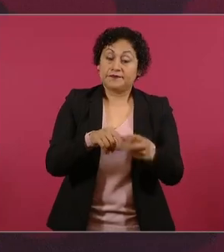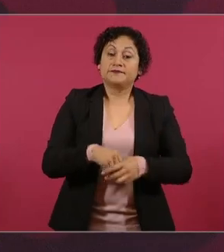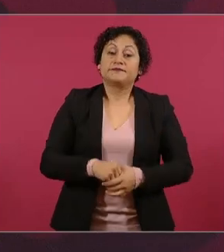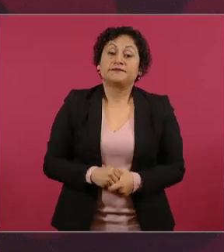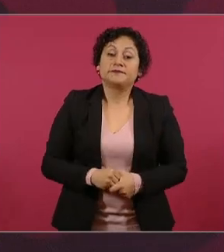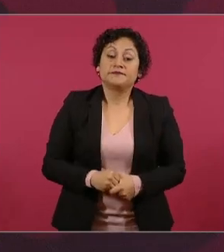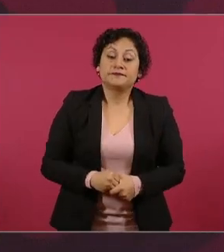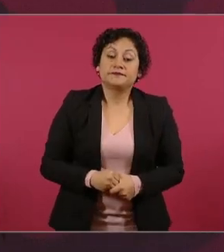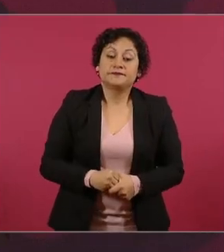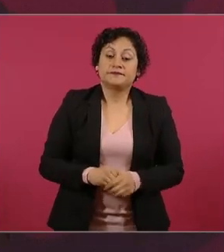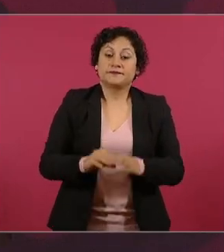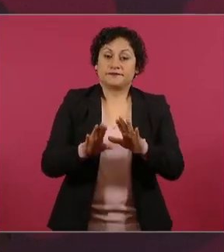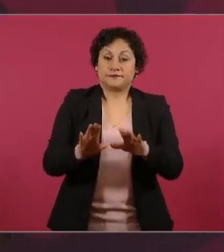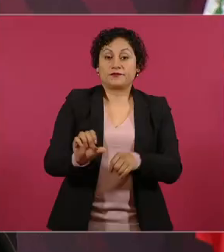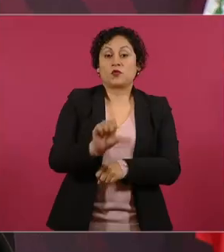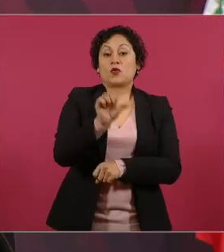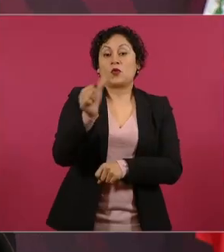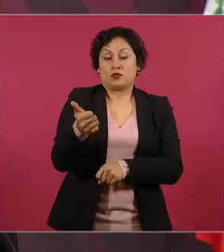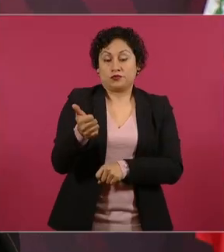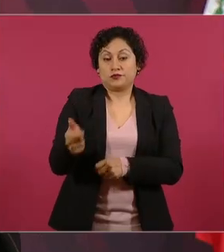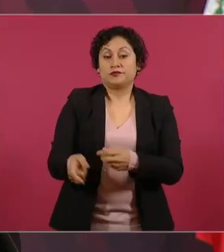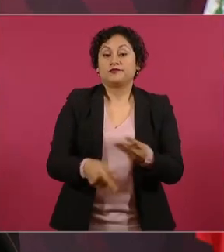con mis hijos,